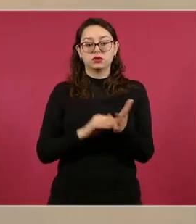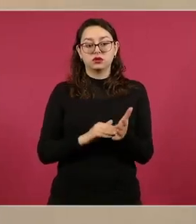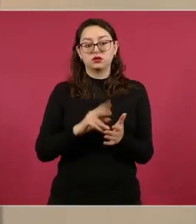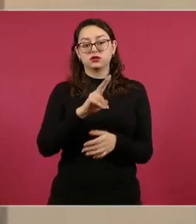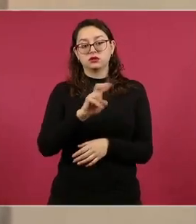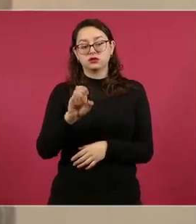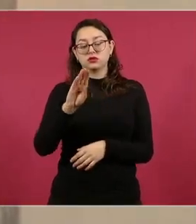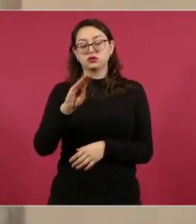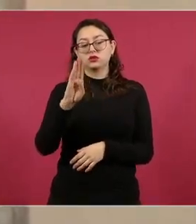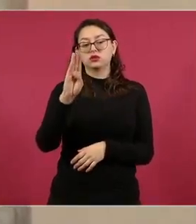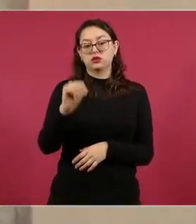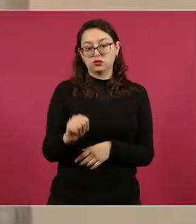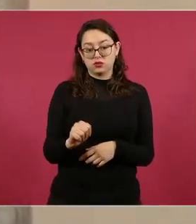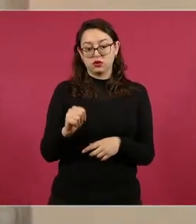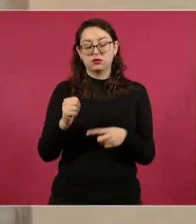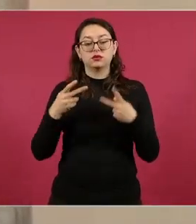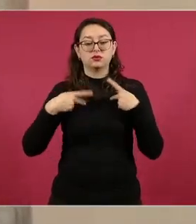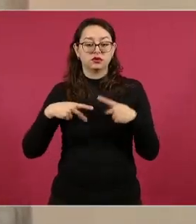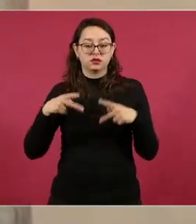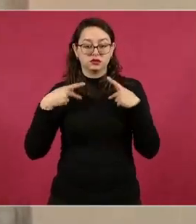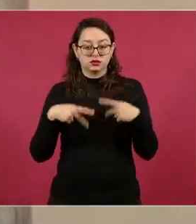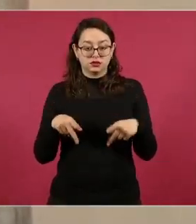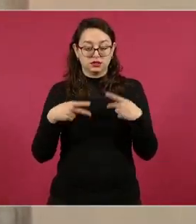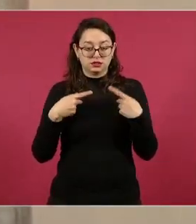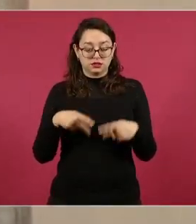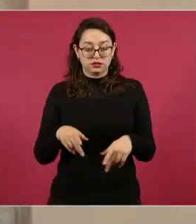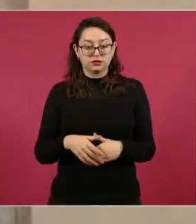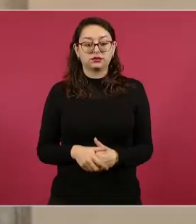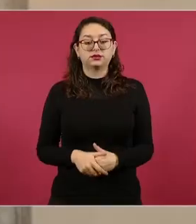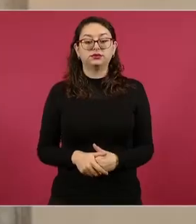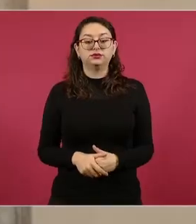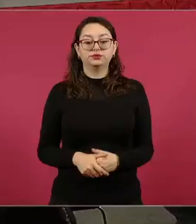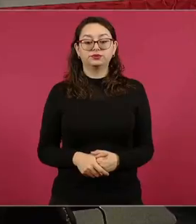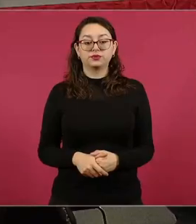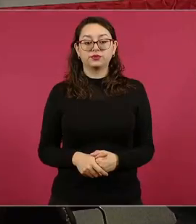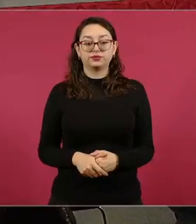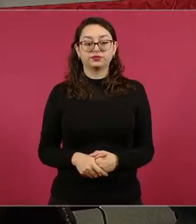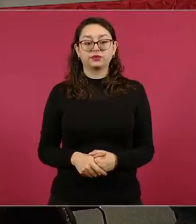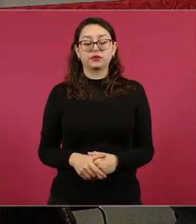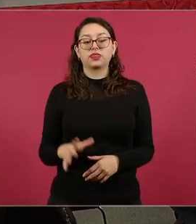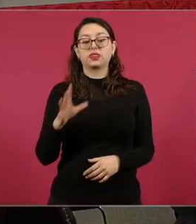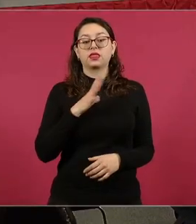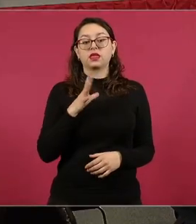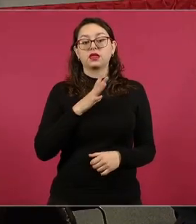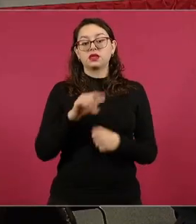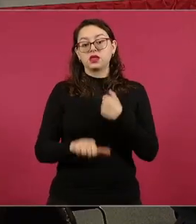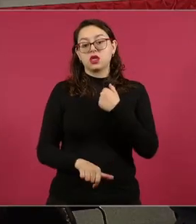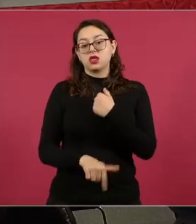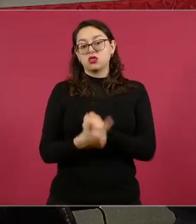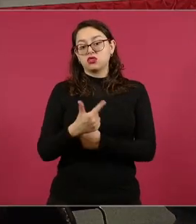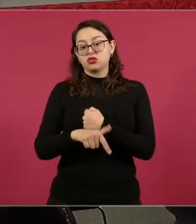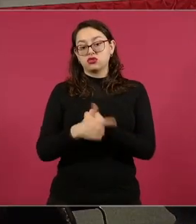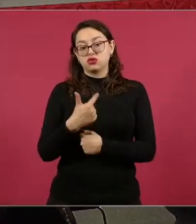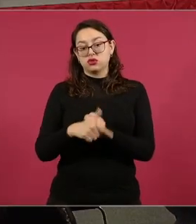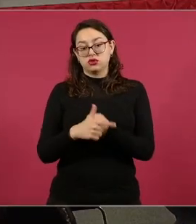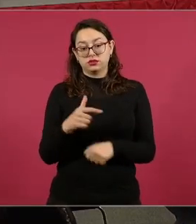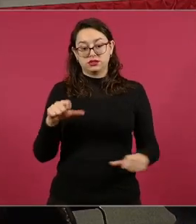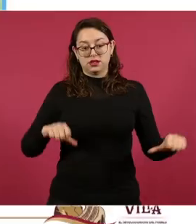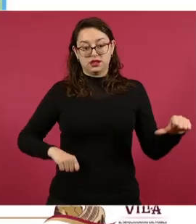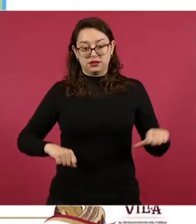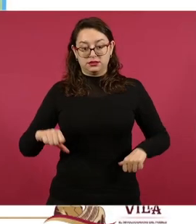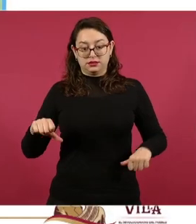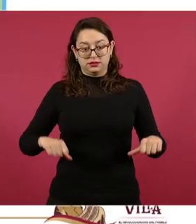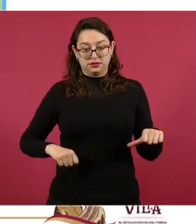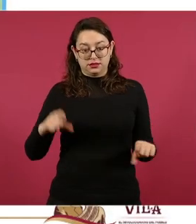290,869 elementos, la que sigue. Y estas son las 12 misiones que vamos a ir viendo una por una ahorita a